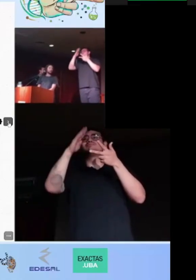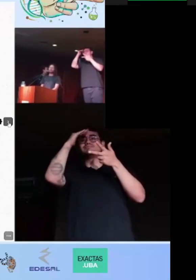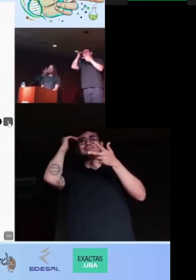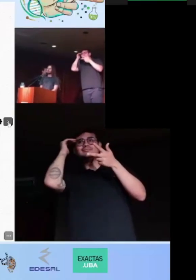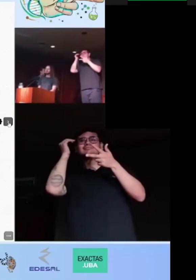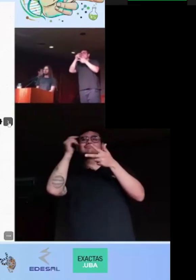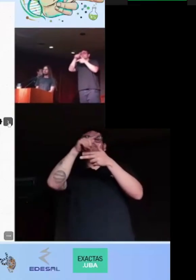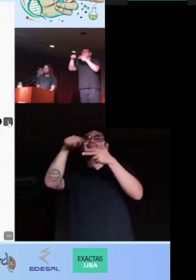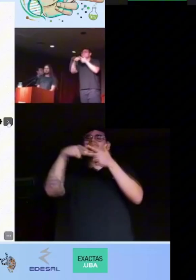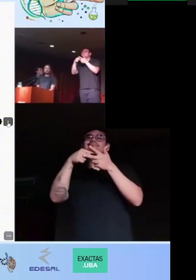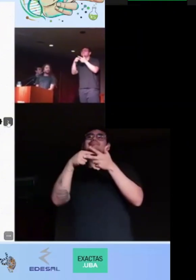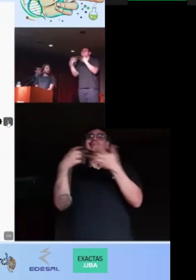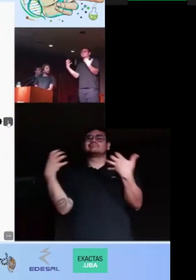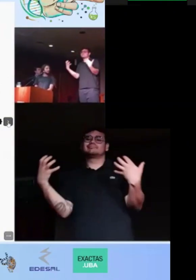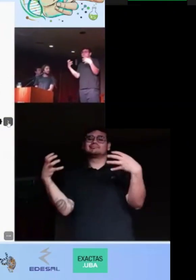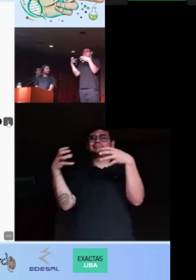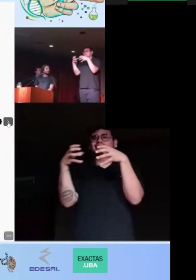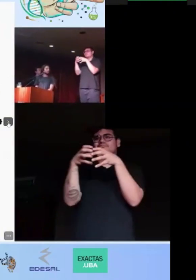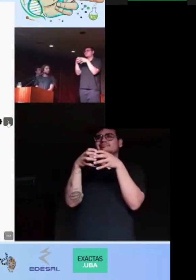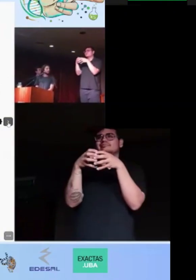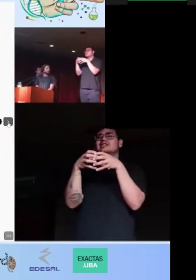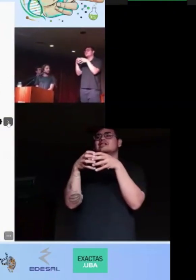Ah, bueno, contexto.